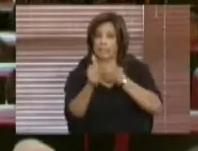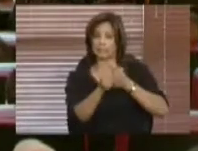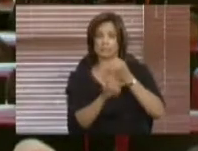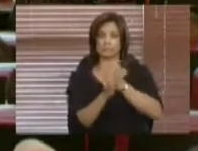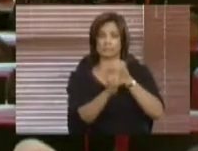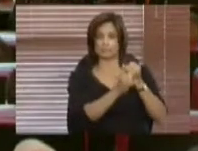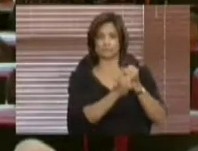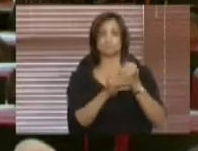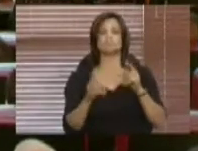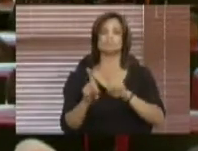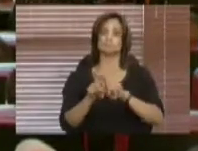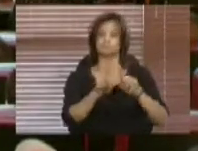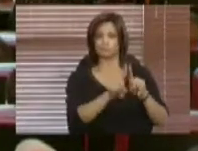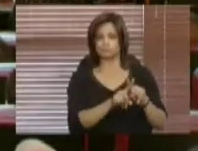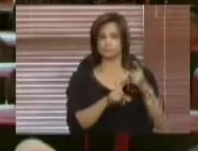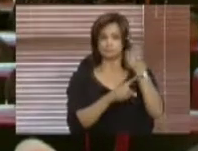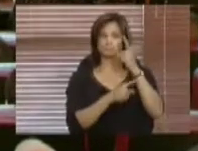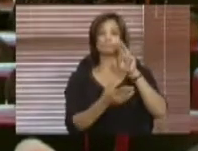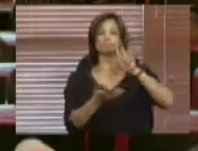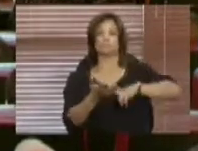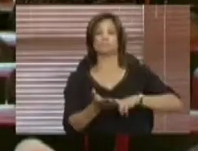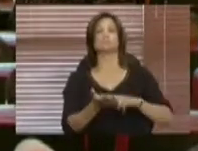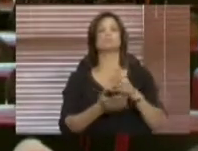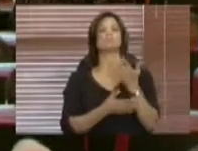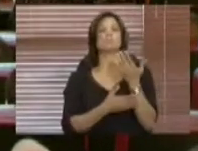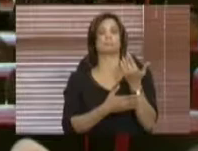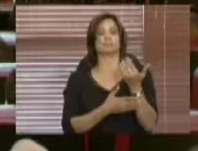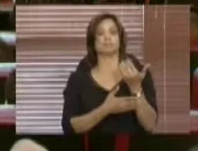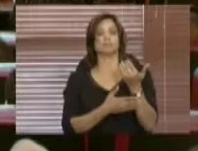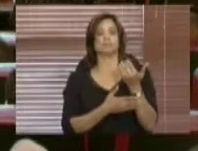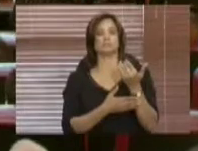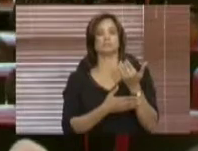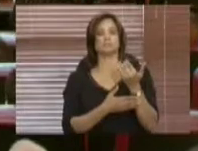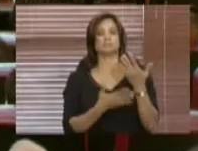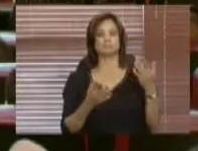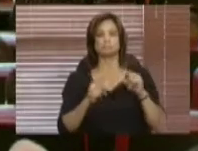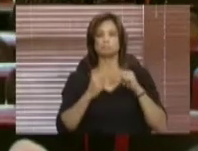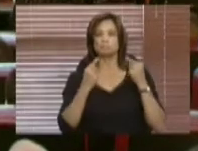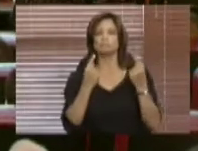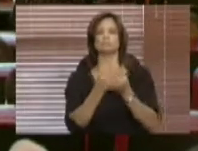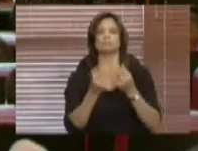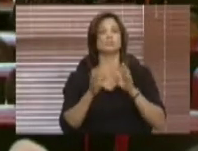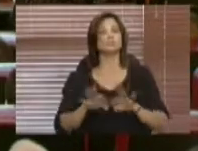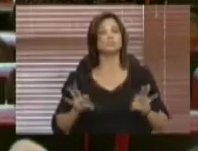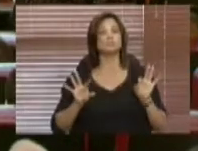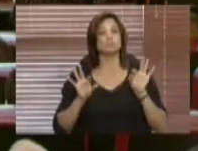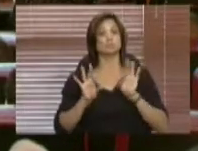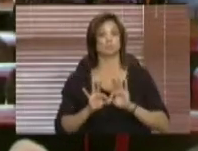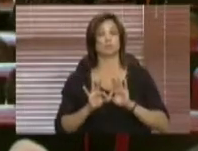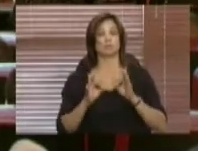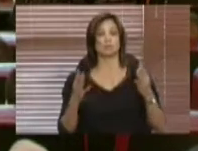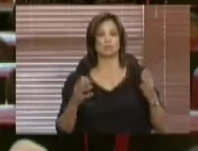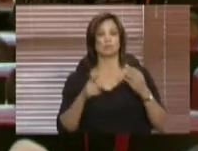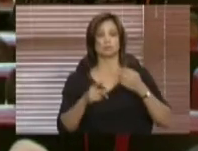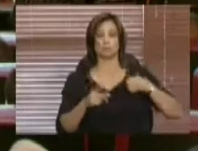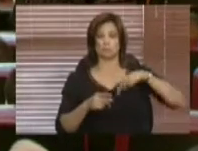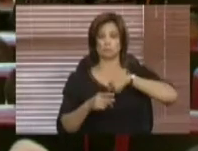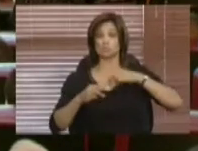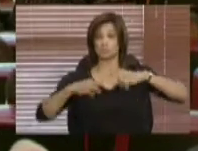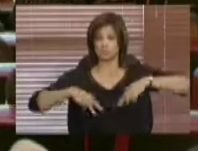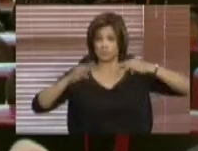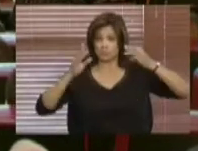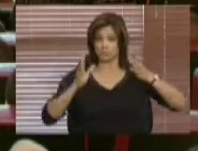De igual manera, en el 2015, un grupo significativo de nuestros